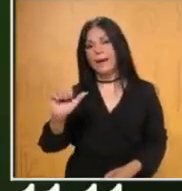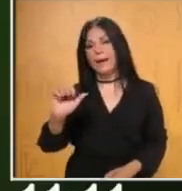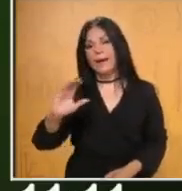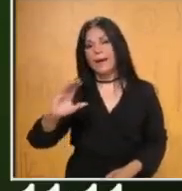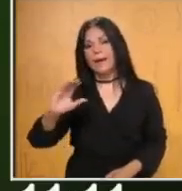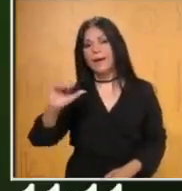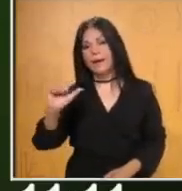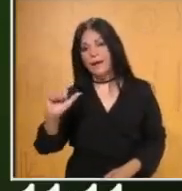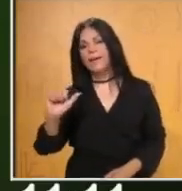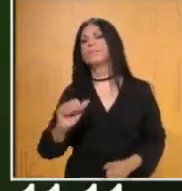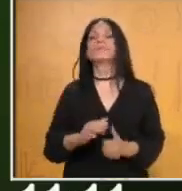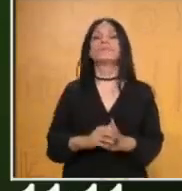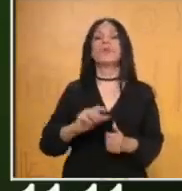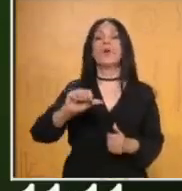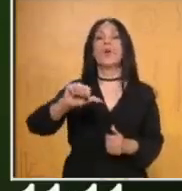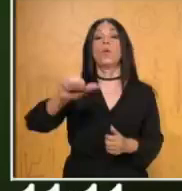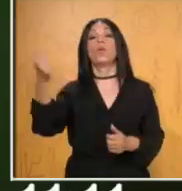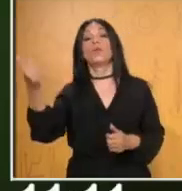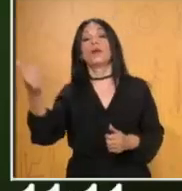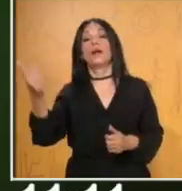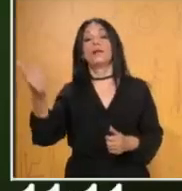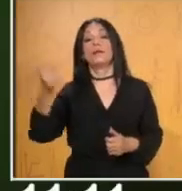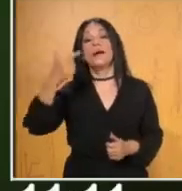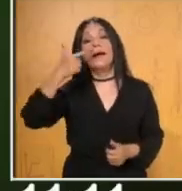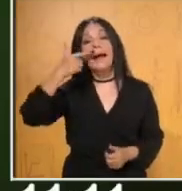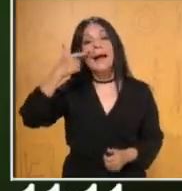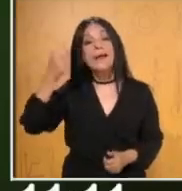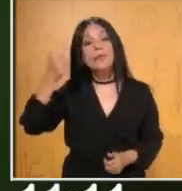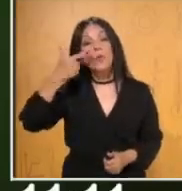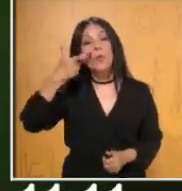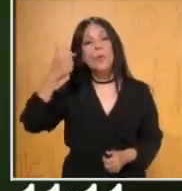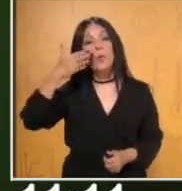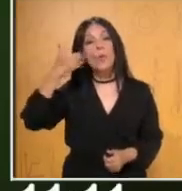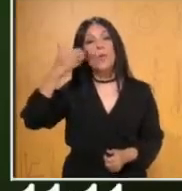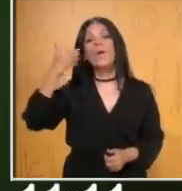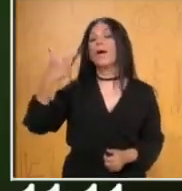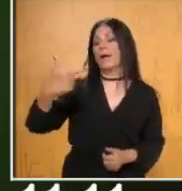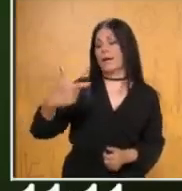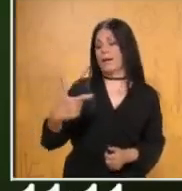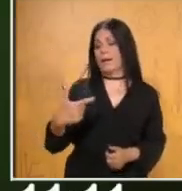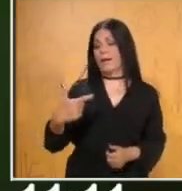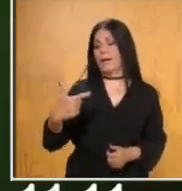En la siguiente línea, la palabra gato.